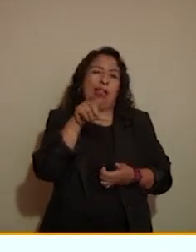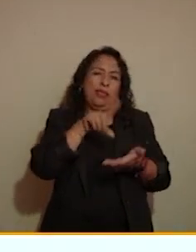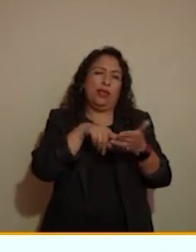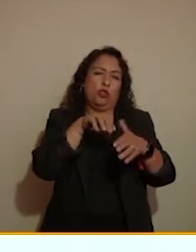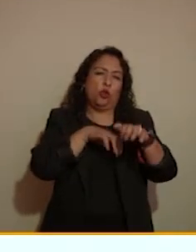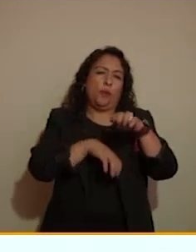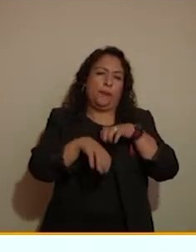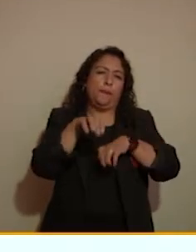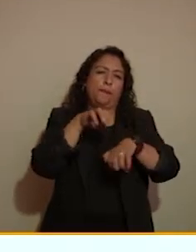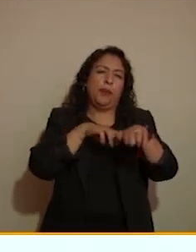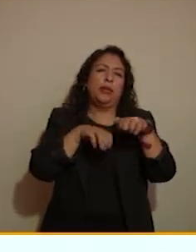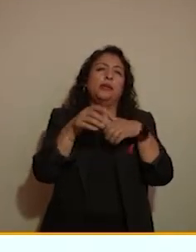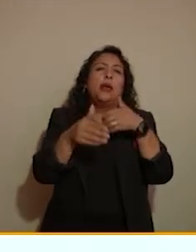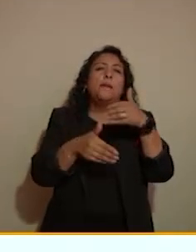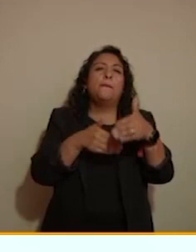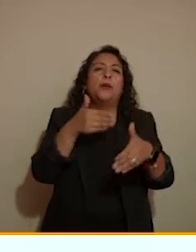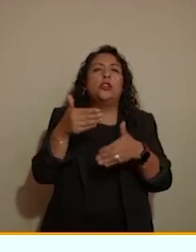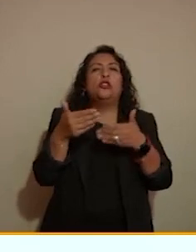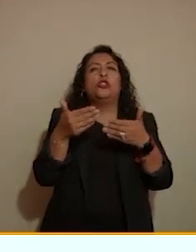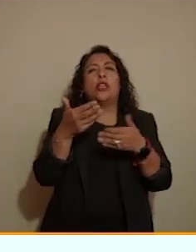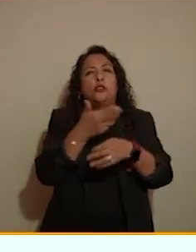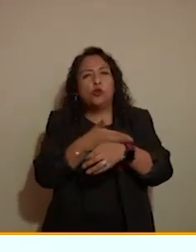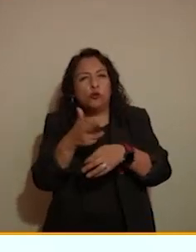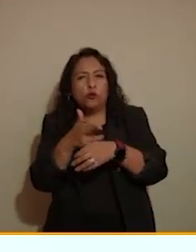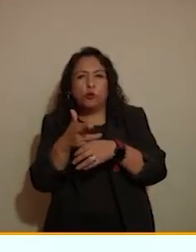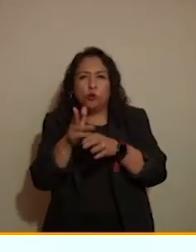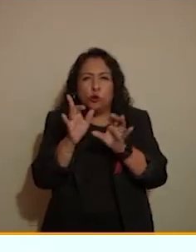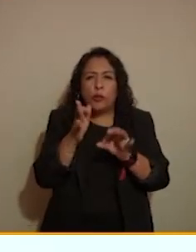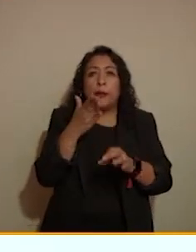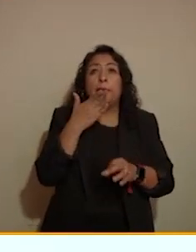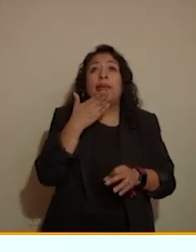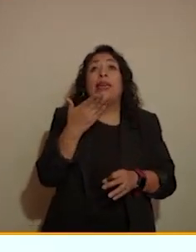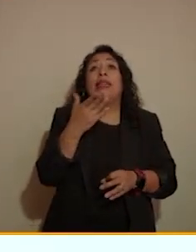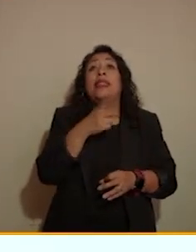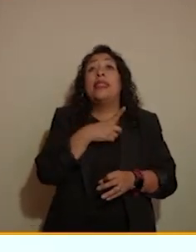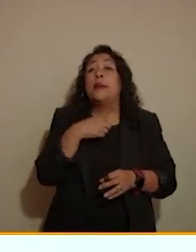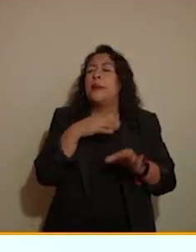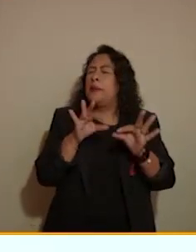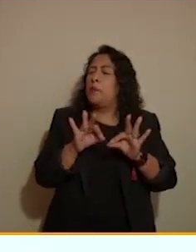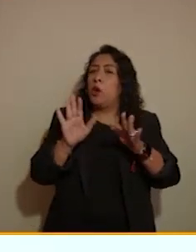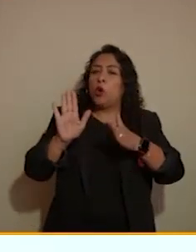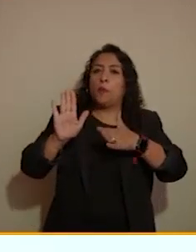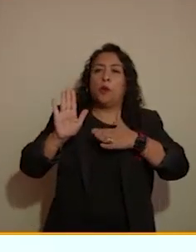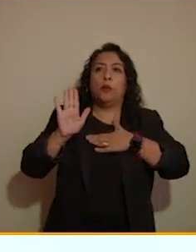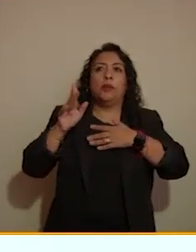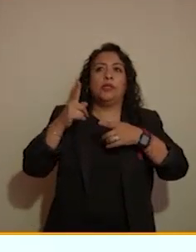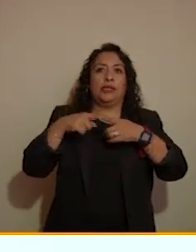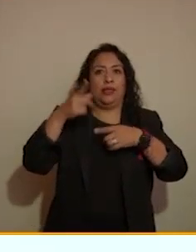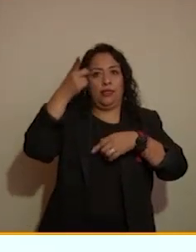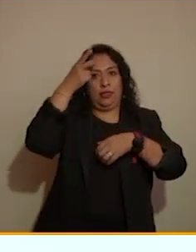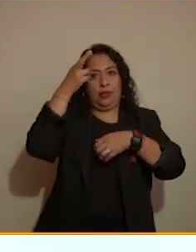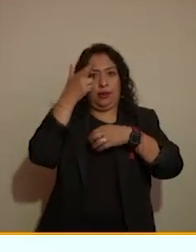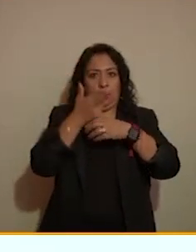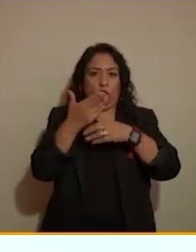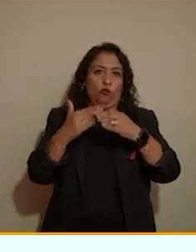empresa un proceso de debida diligencia es decisivo el compromiso de la alta dirección.